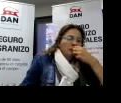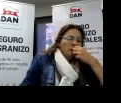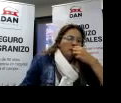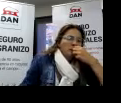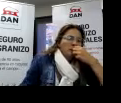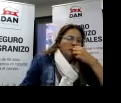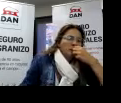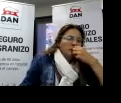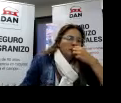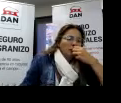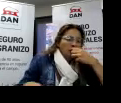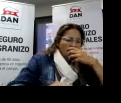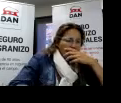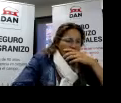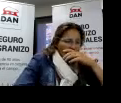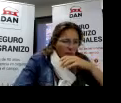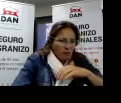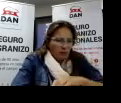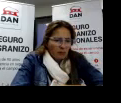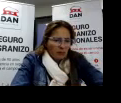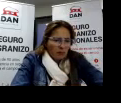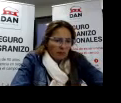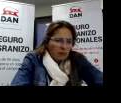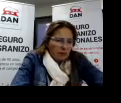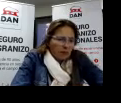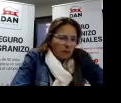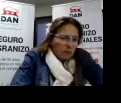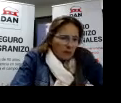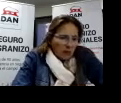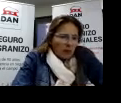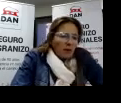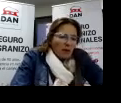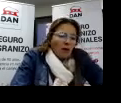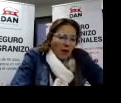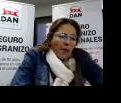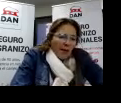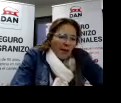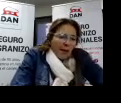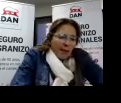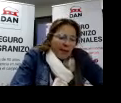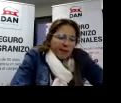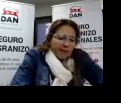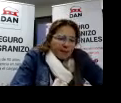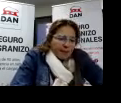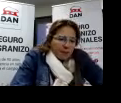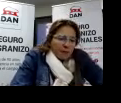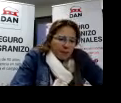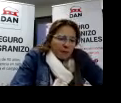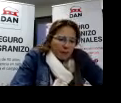si va a ser un año el niño o si va a ser un año la niña. Por ahora, yo les quiero aclarar que no hay nada que sea concreto para la próxima